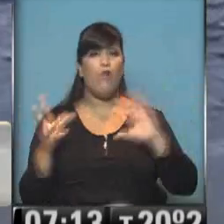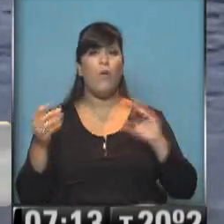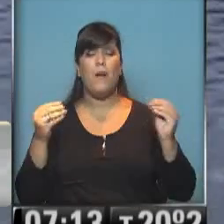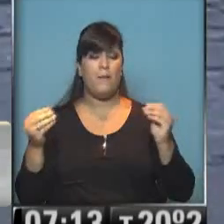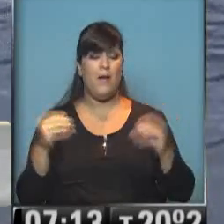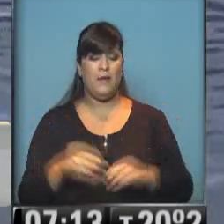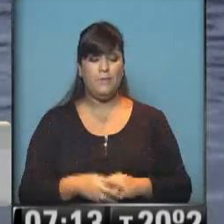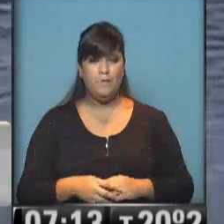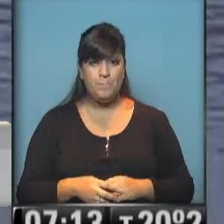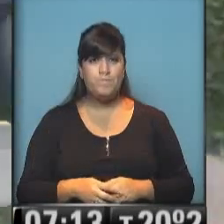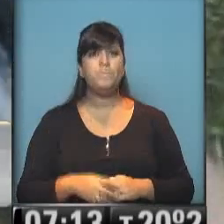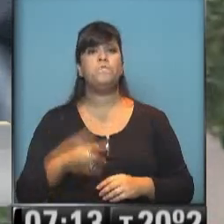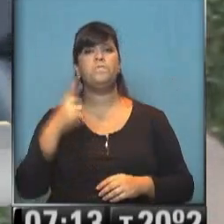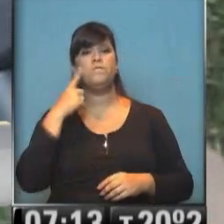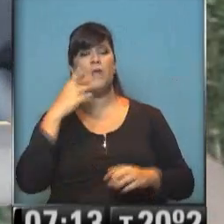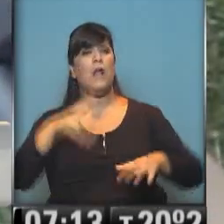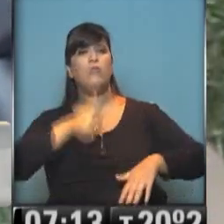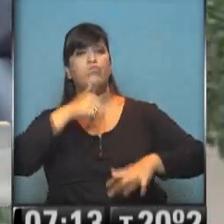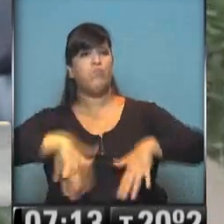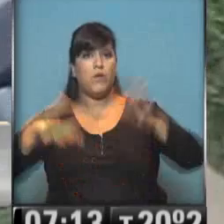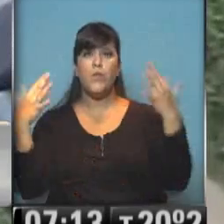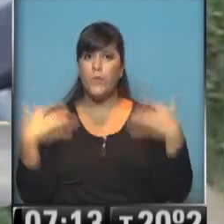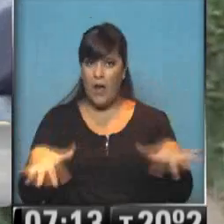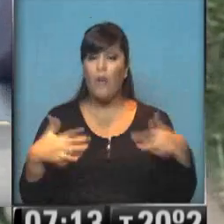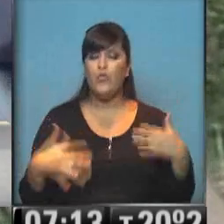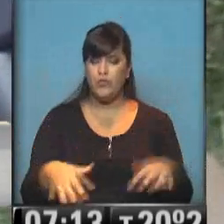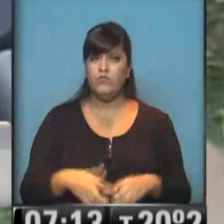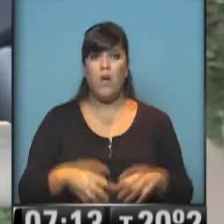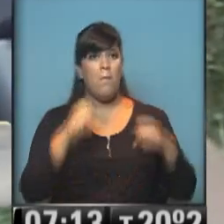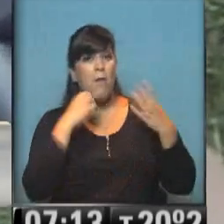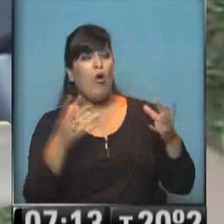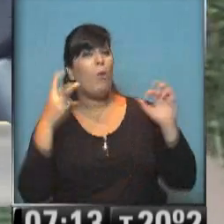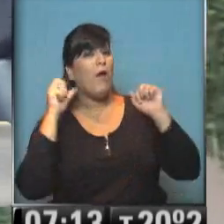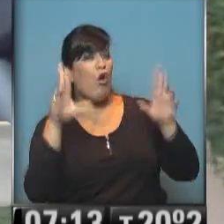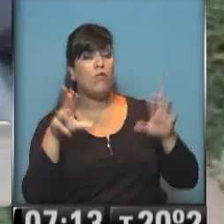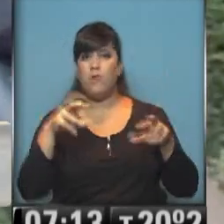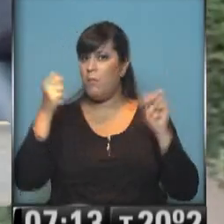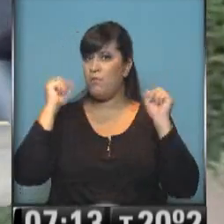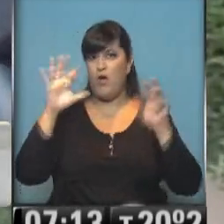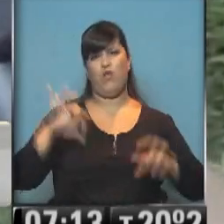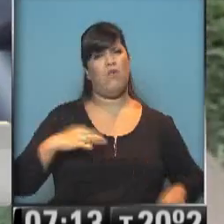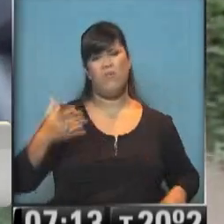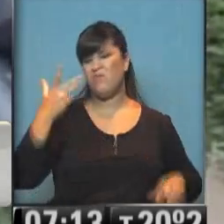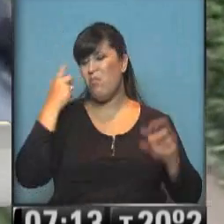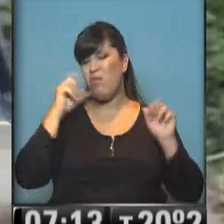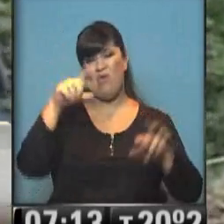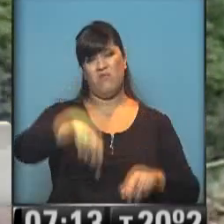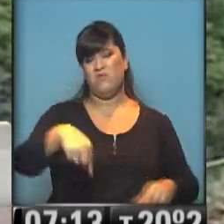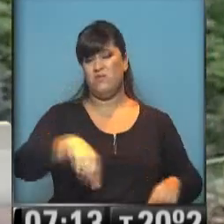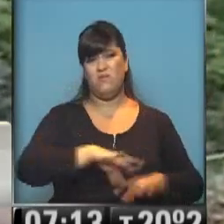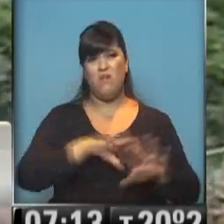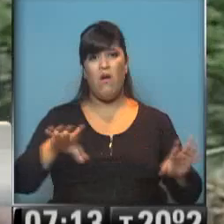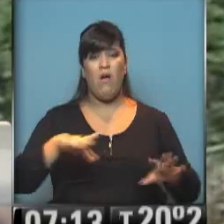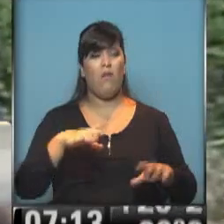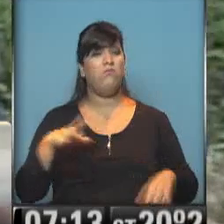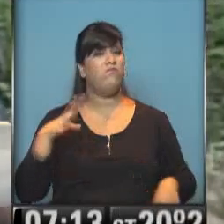¿no? ¿Cómo están viendo la inundación? Está brava, bravísimo. ¿Está mejor, peor que el año pasado? No, peor que el año pasado. No llegó el pico